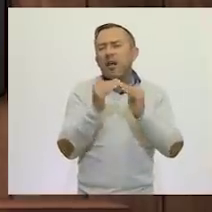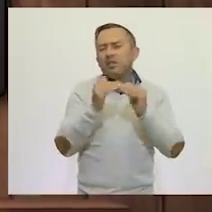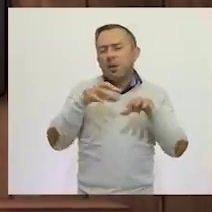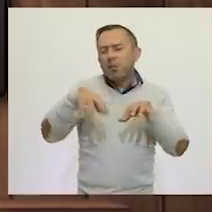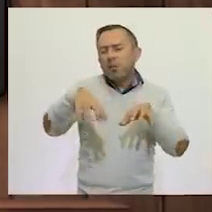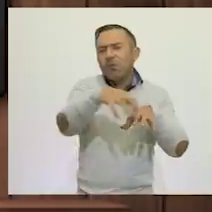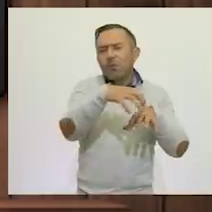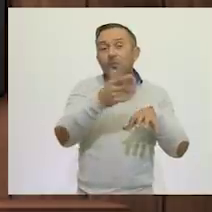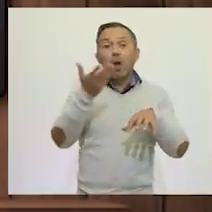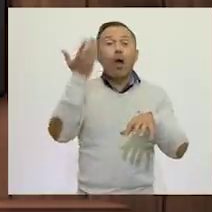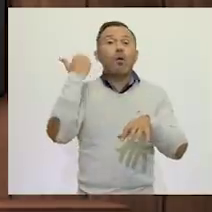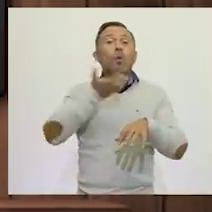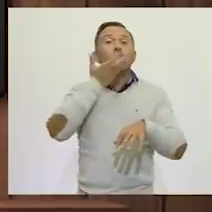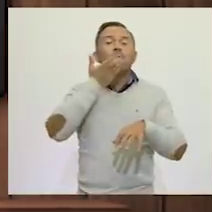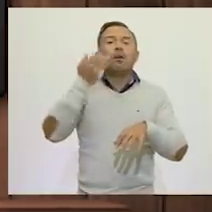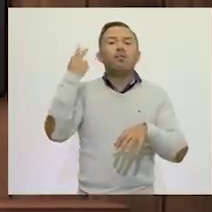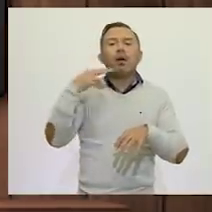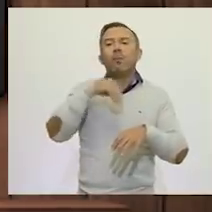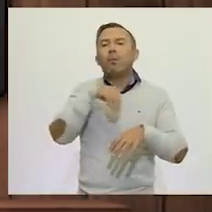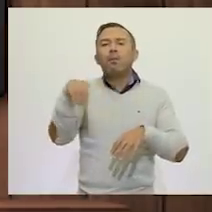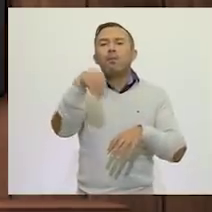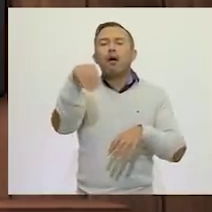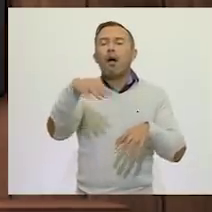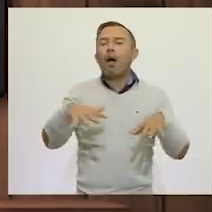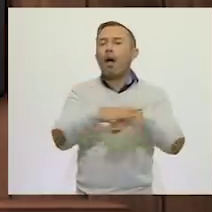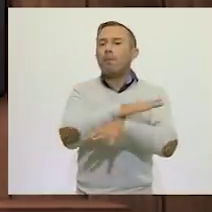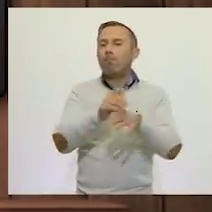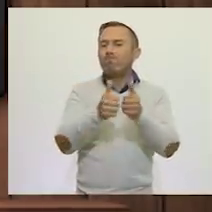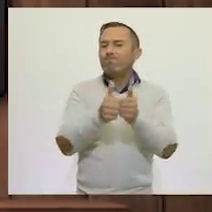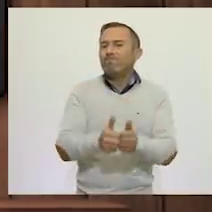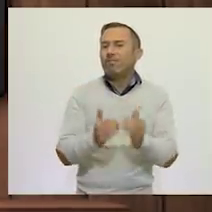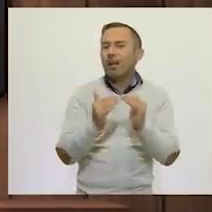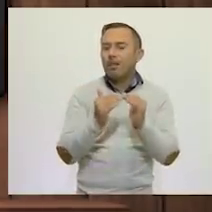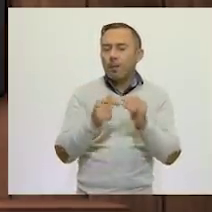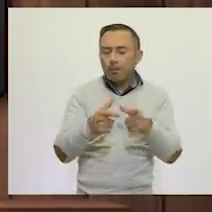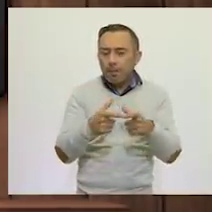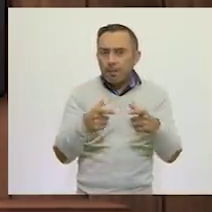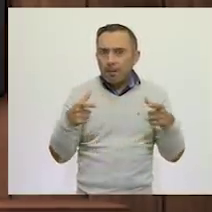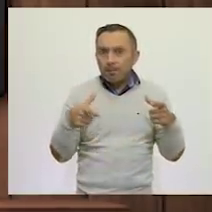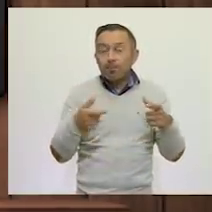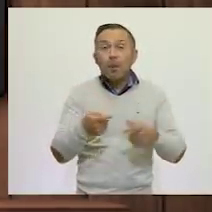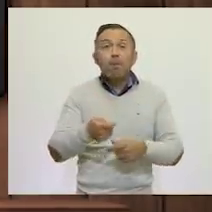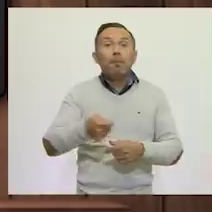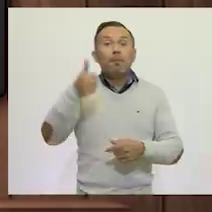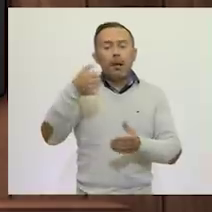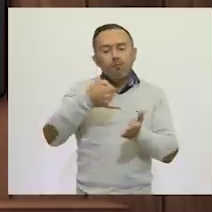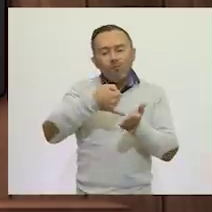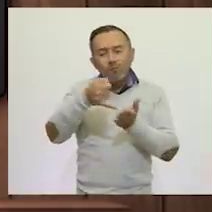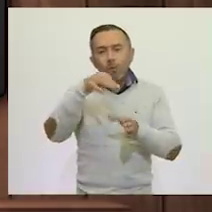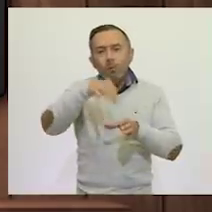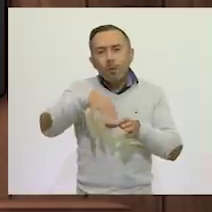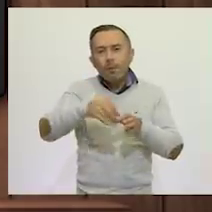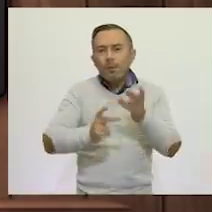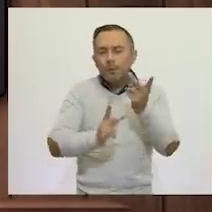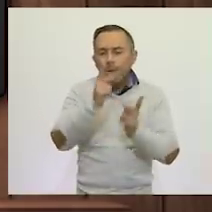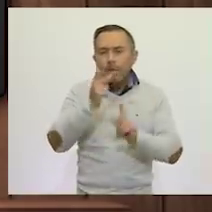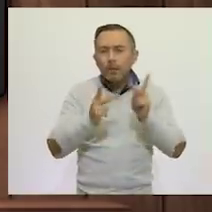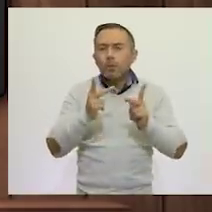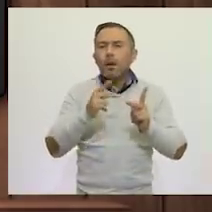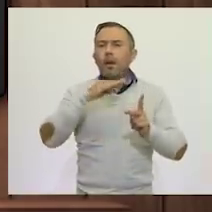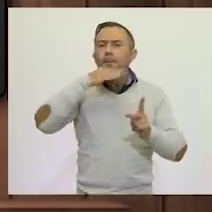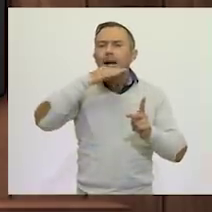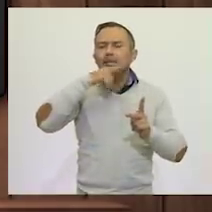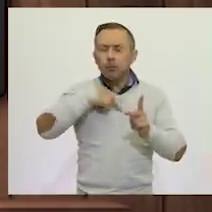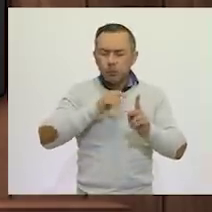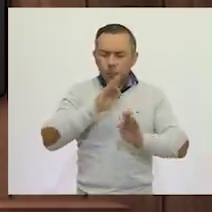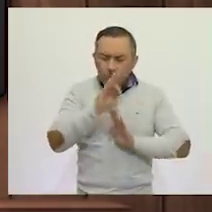y comenzaron el sedentarismo. Los primeros aldeanos perfeccionaron las técnicas agrícolas y domesticaron el maíz. Era de tal